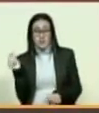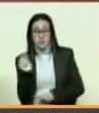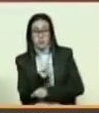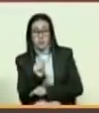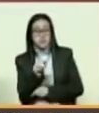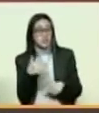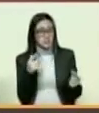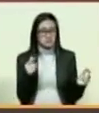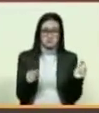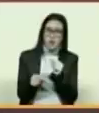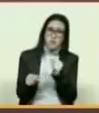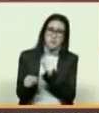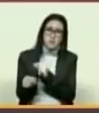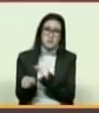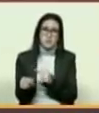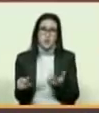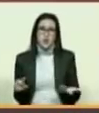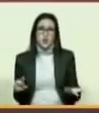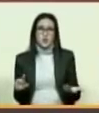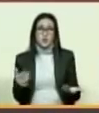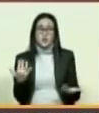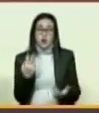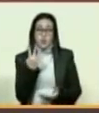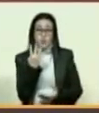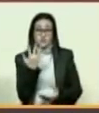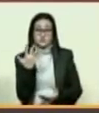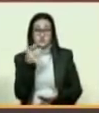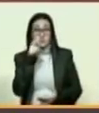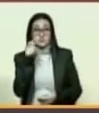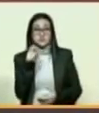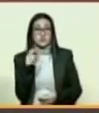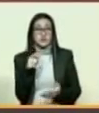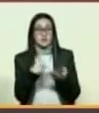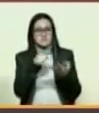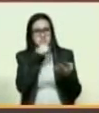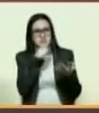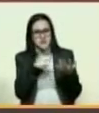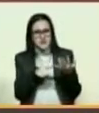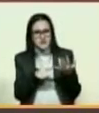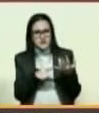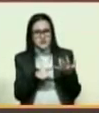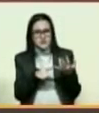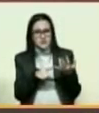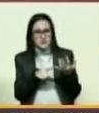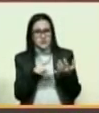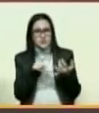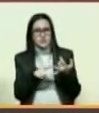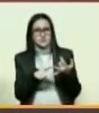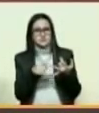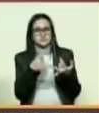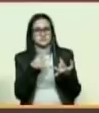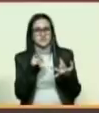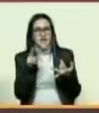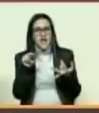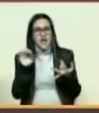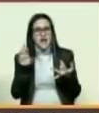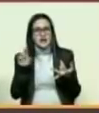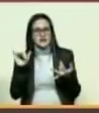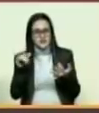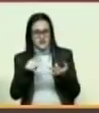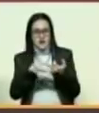ellos. Ya tienen 4 o 5 precandidatos: Ramos Alup, Henry Falcón, Claudio